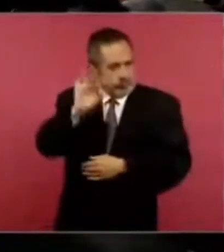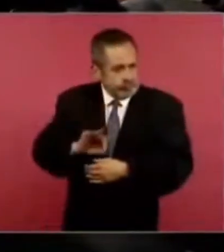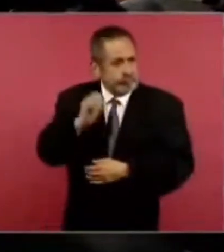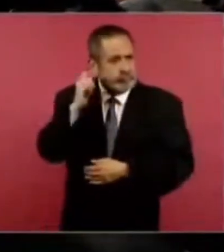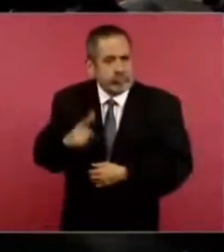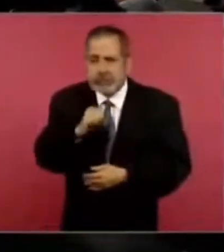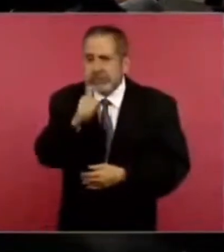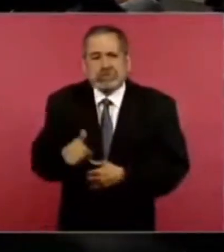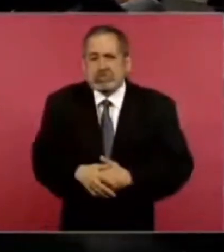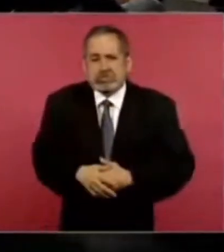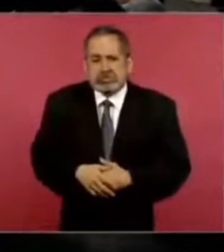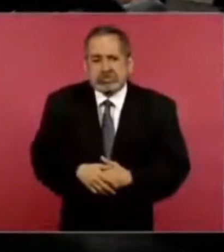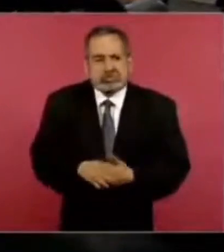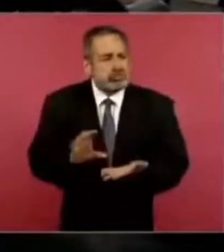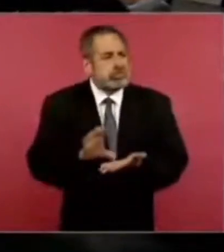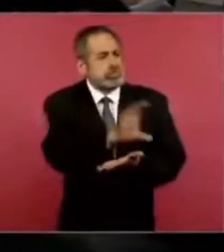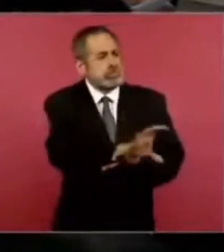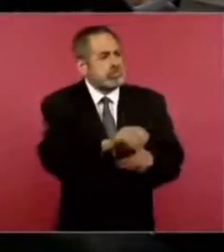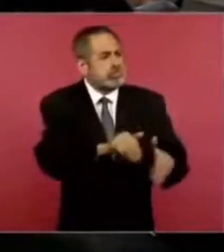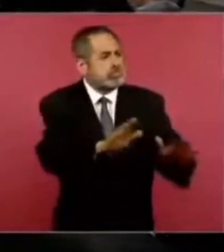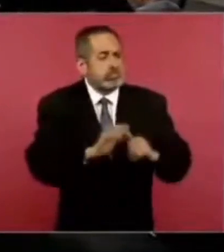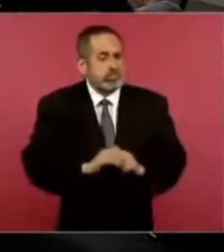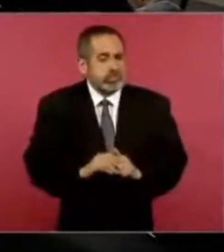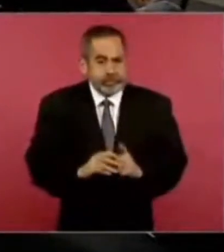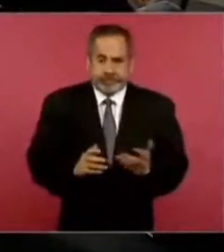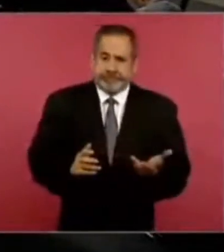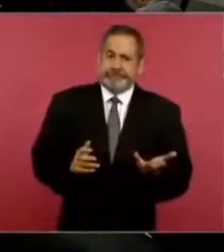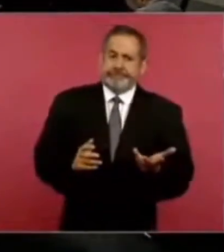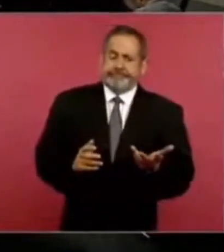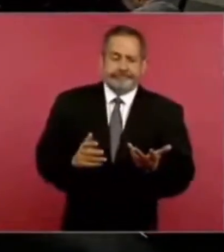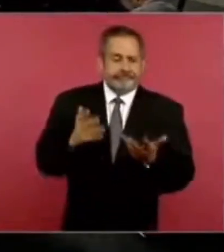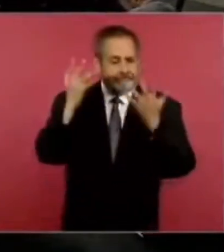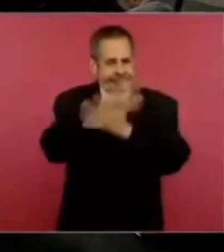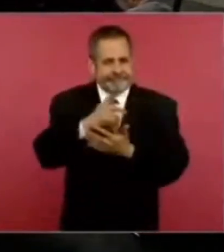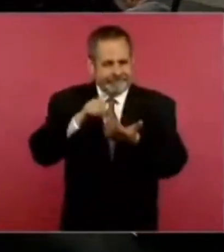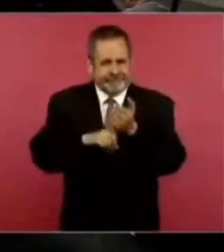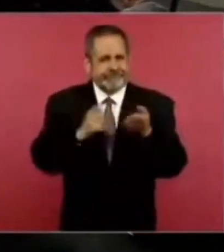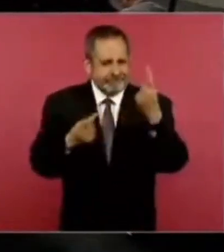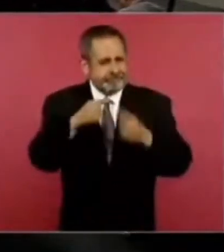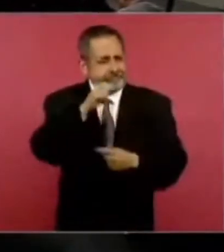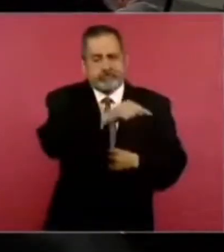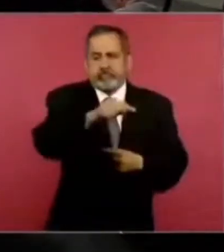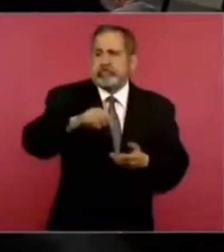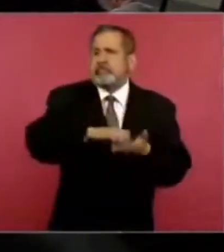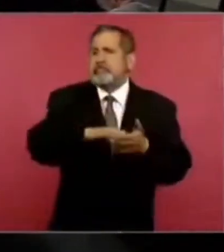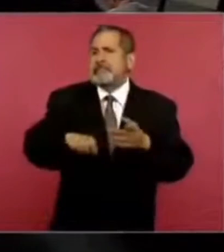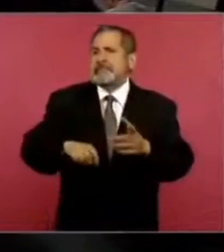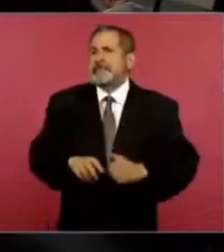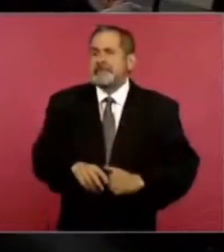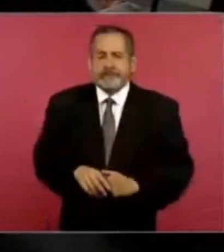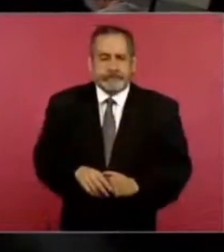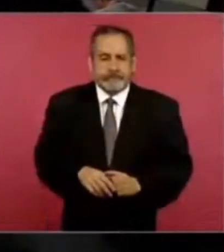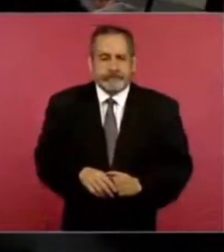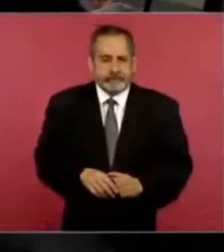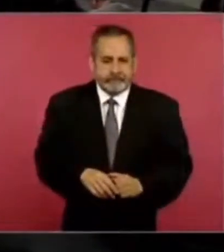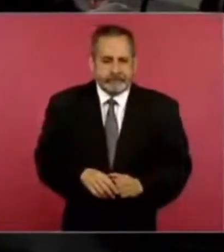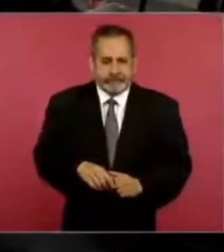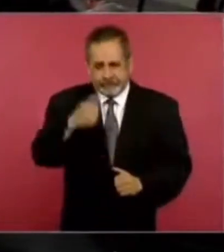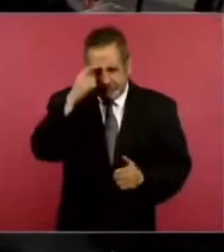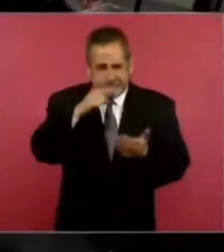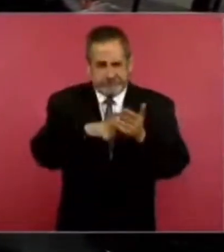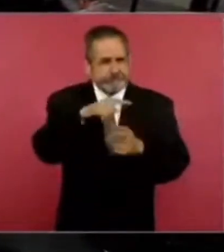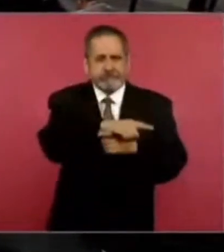No podemos rescatar con dinero de los mexicanos a ninguna empresa. Pero el